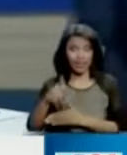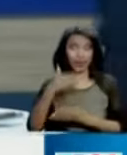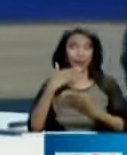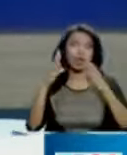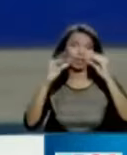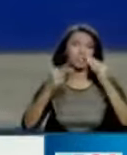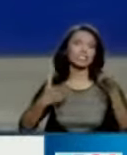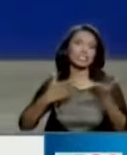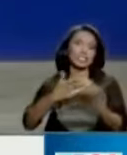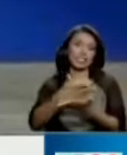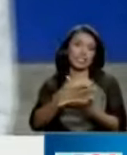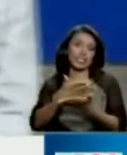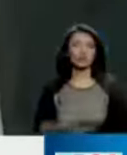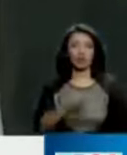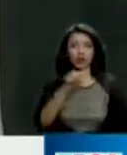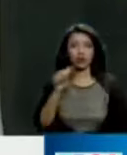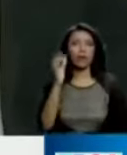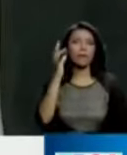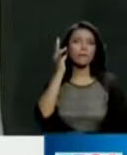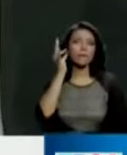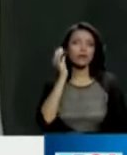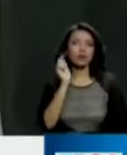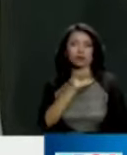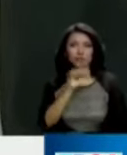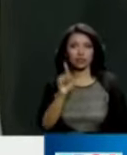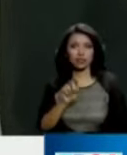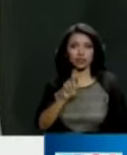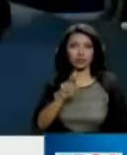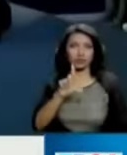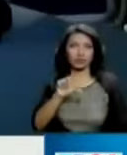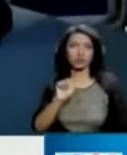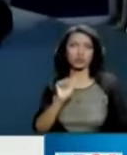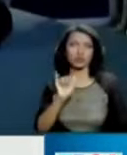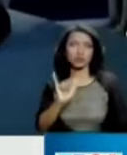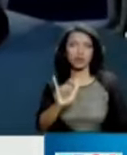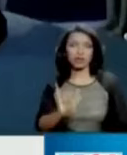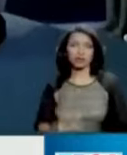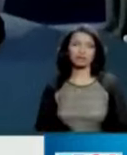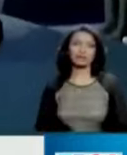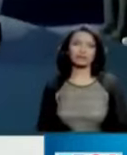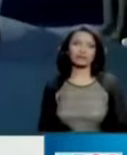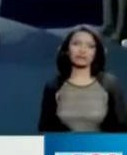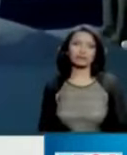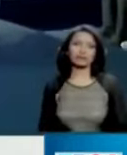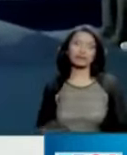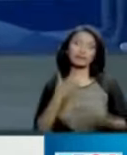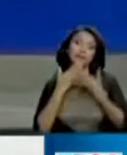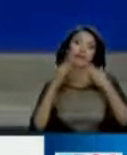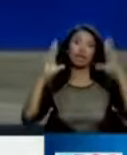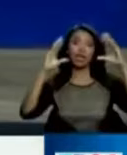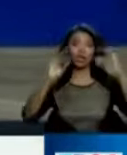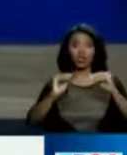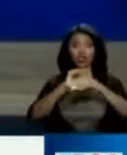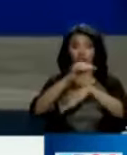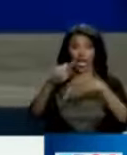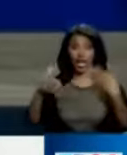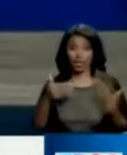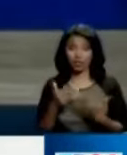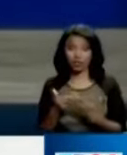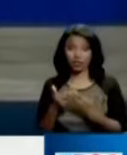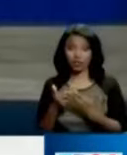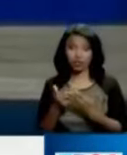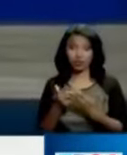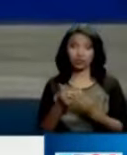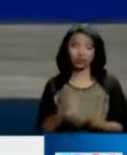vamos a encontrar en el eje del poder del Estado, es decir, en los grandes puestos del Estado, me refiero a